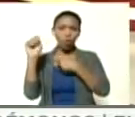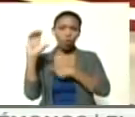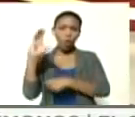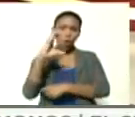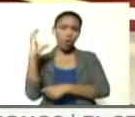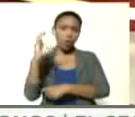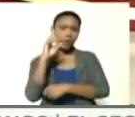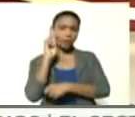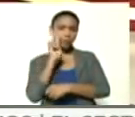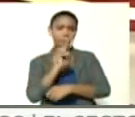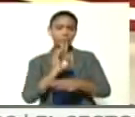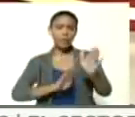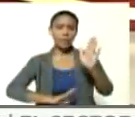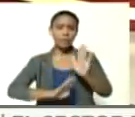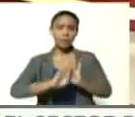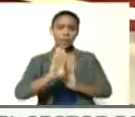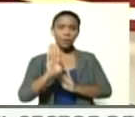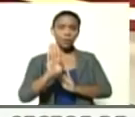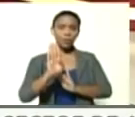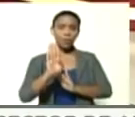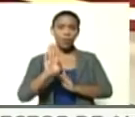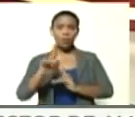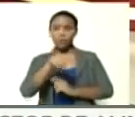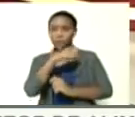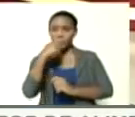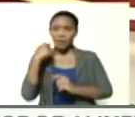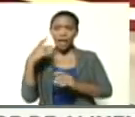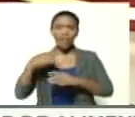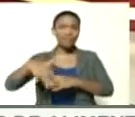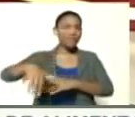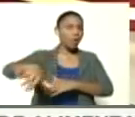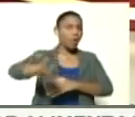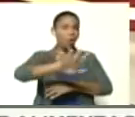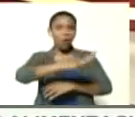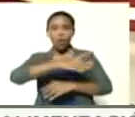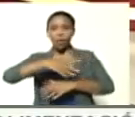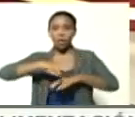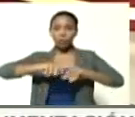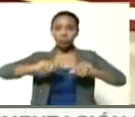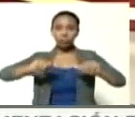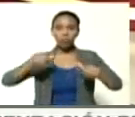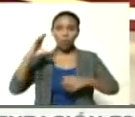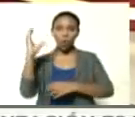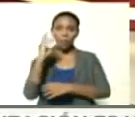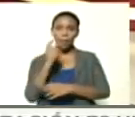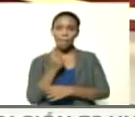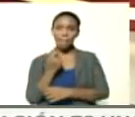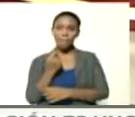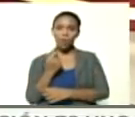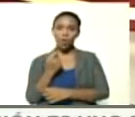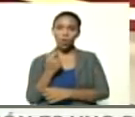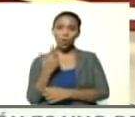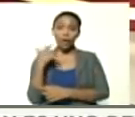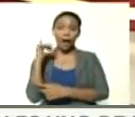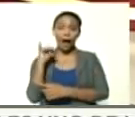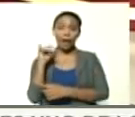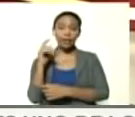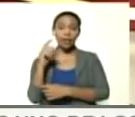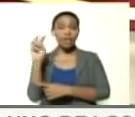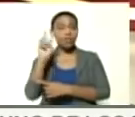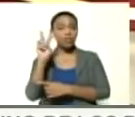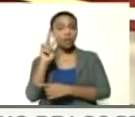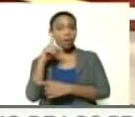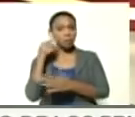tiene que ver con el desarrollo del narcotráfico en toda la región debido a Colombia, muy poco. Pero cuando acusan a Venezuela sin